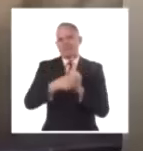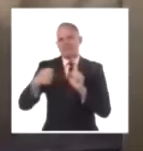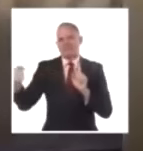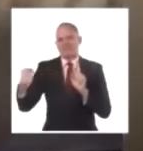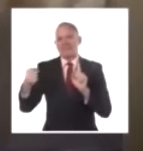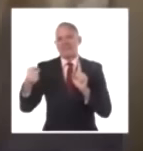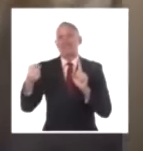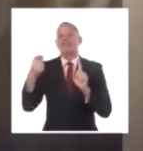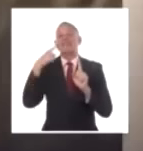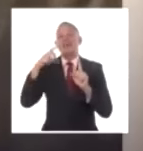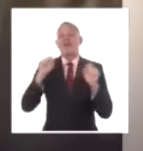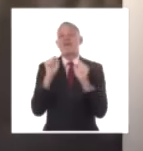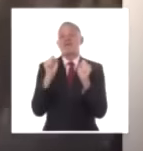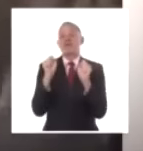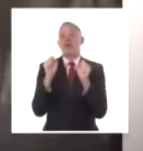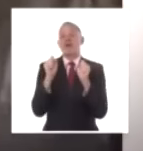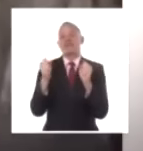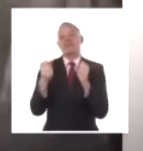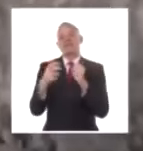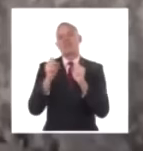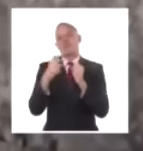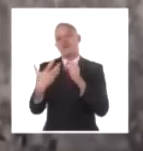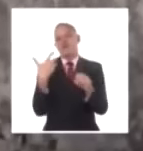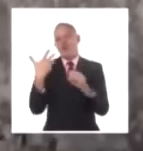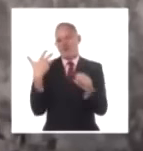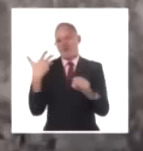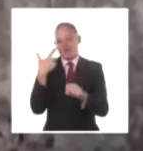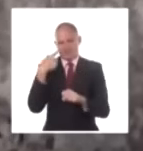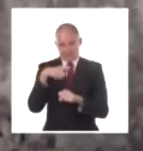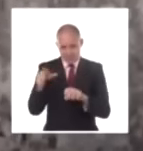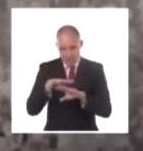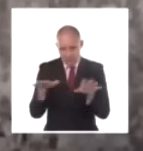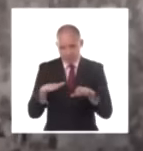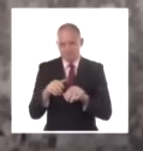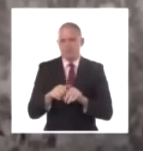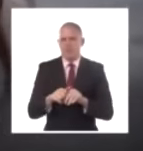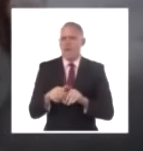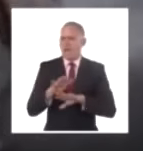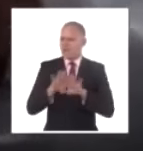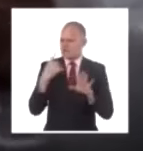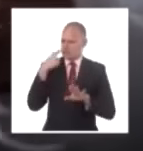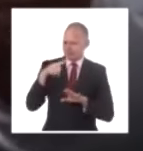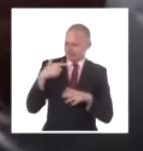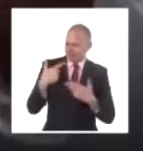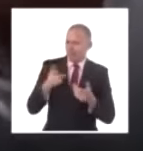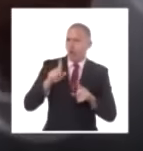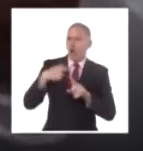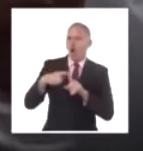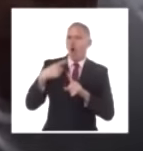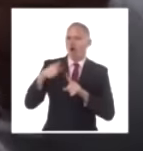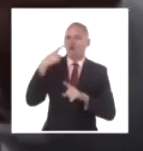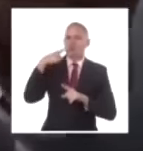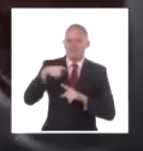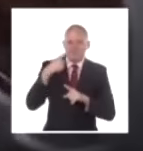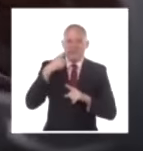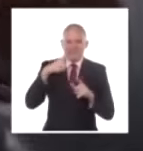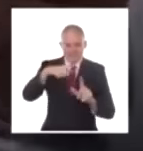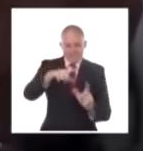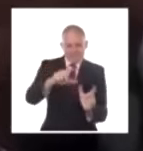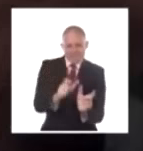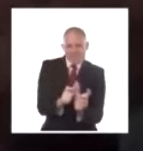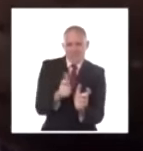también arrojaron movimientos de vehículos sospechosos. En la inspección del lugar del hecho, el sello que se encontró